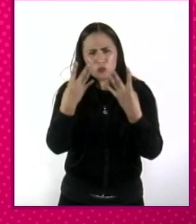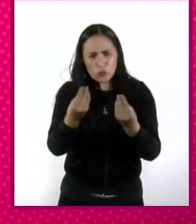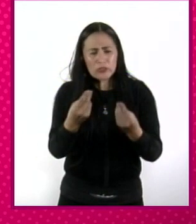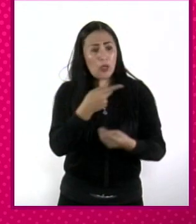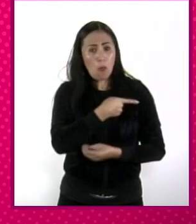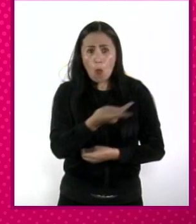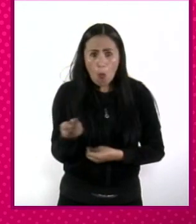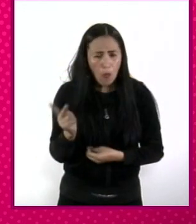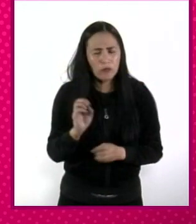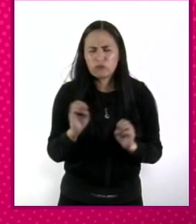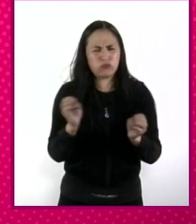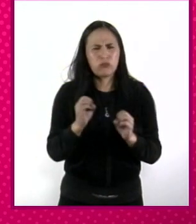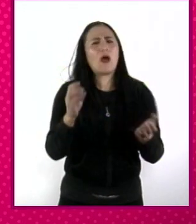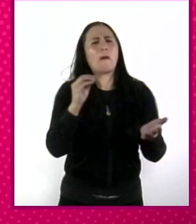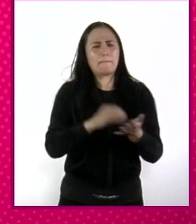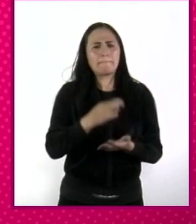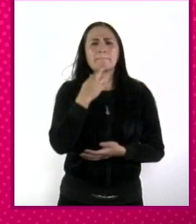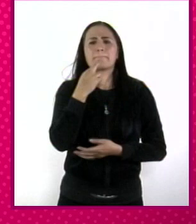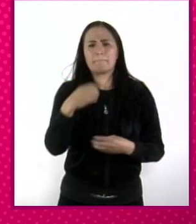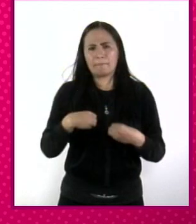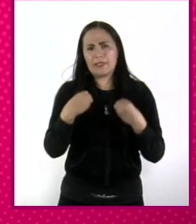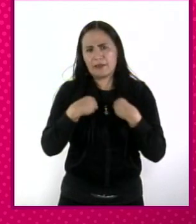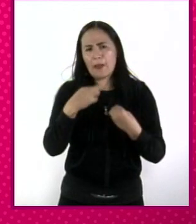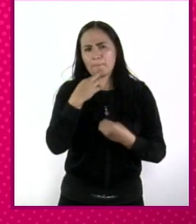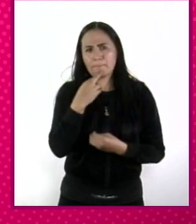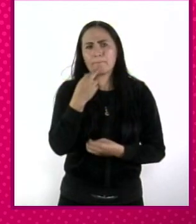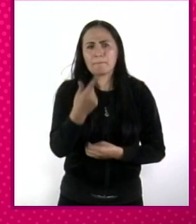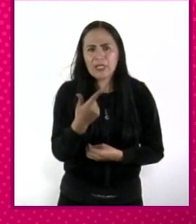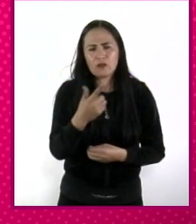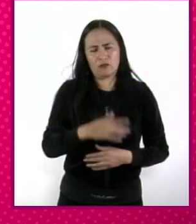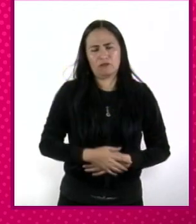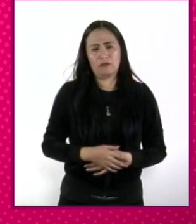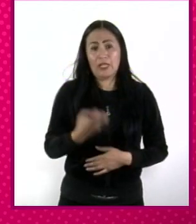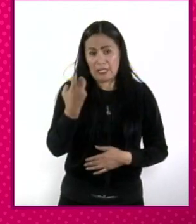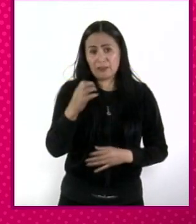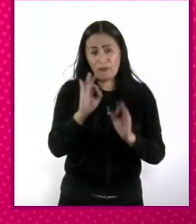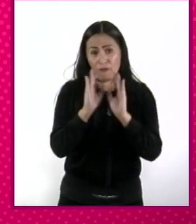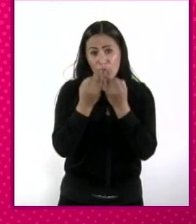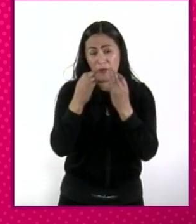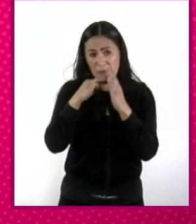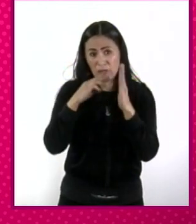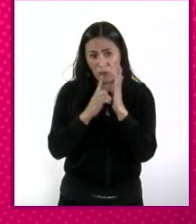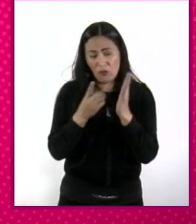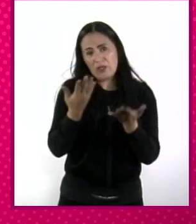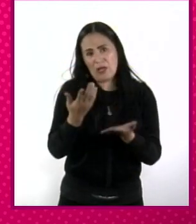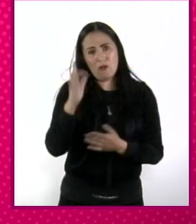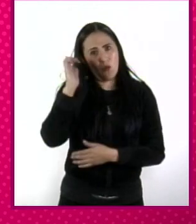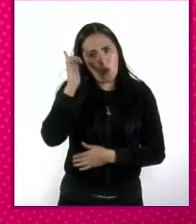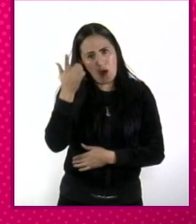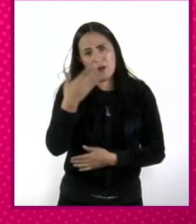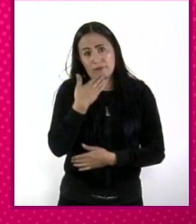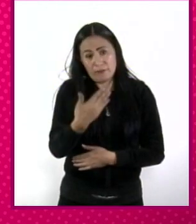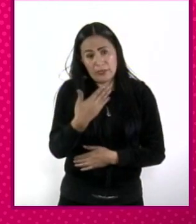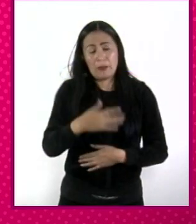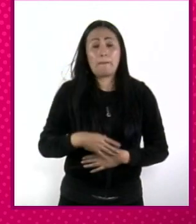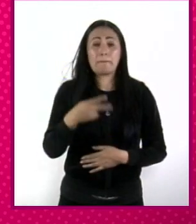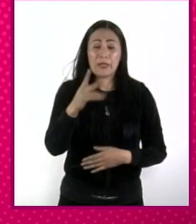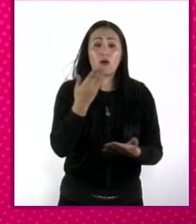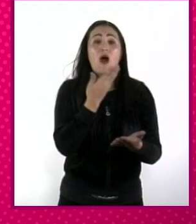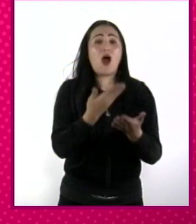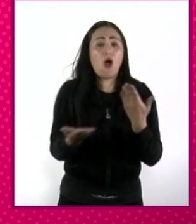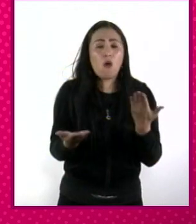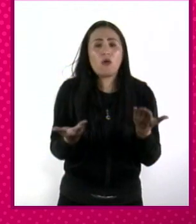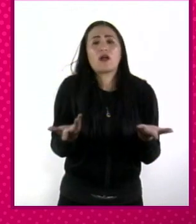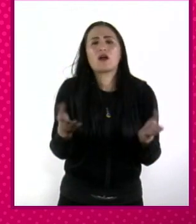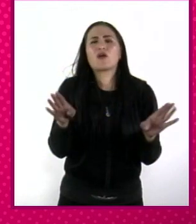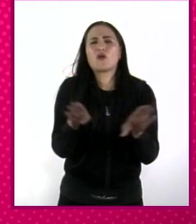pobreza y que tuvieran una mejor calidad de vida. Por lo tanto, es deseable. Para hacerlo viable en la actualidad es